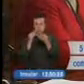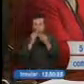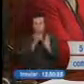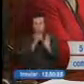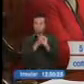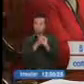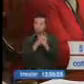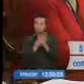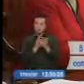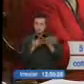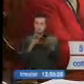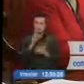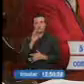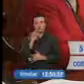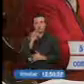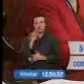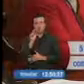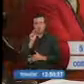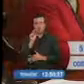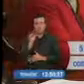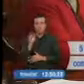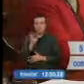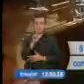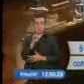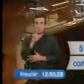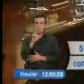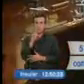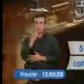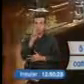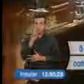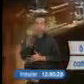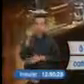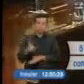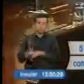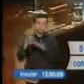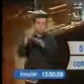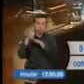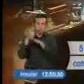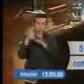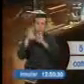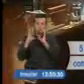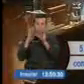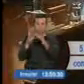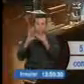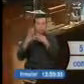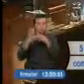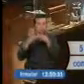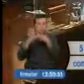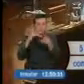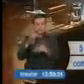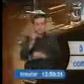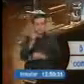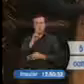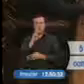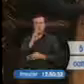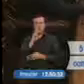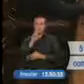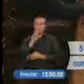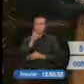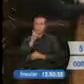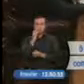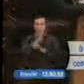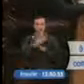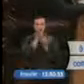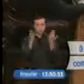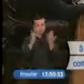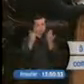Frente Anticorrupción, Rosana Alvarado, y también el titular y representante del Frente de Transparencia, Javier Zavala Egas. Escuchemos